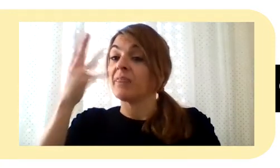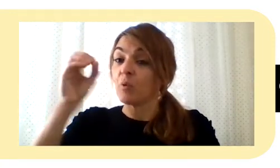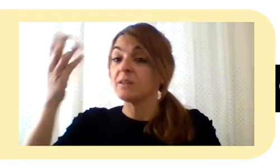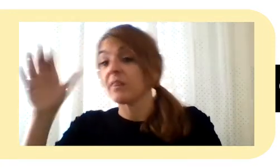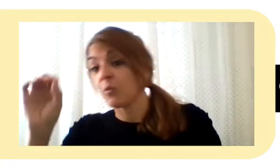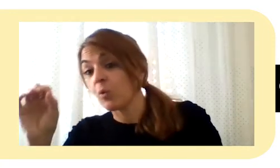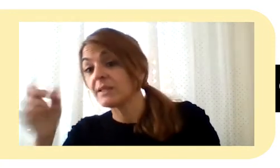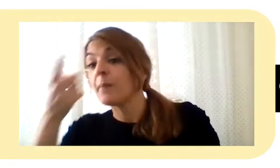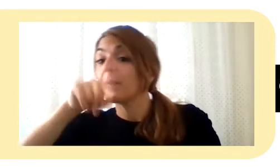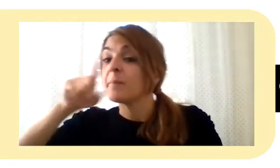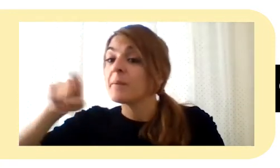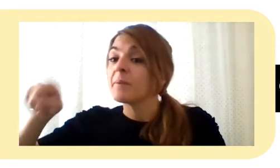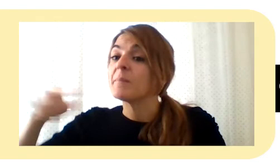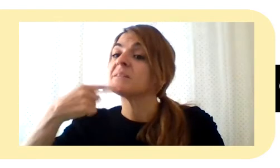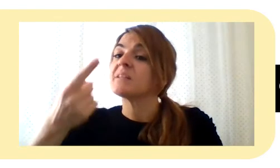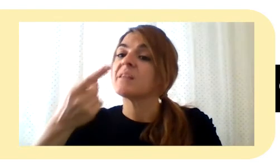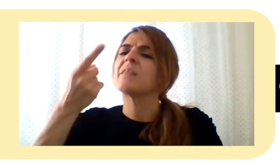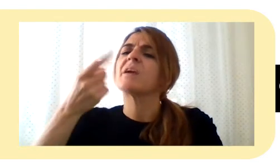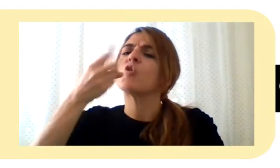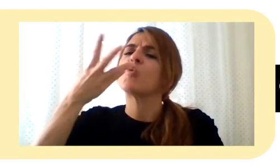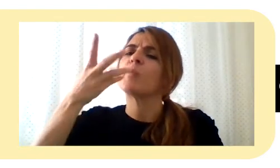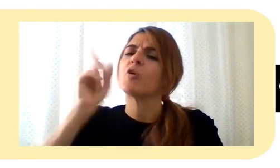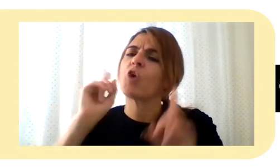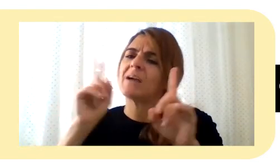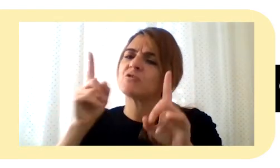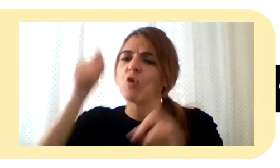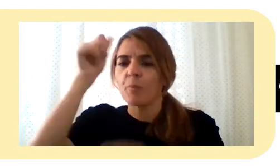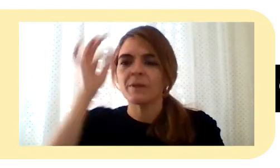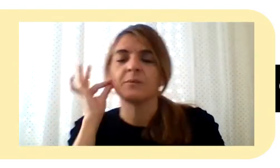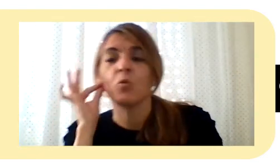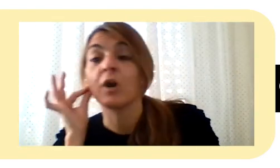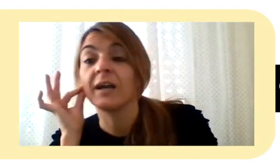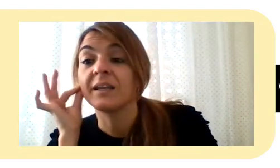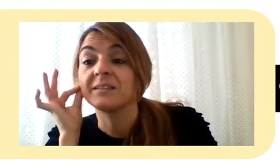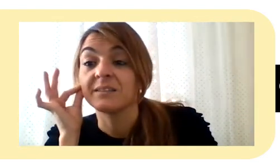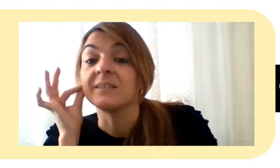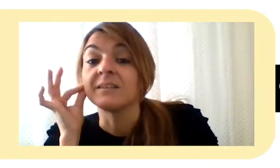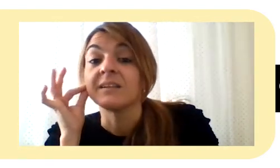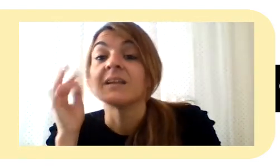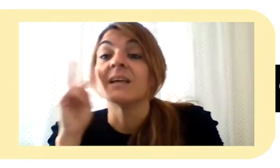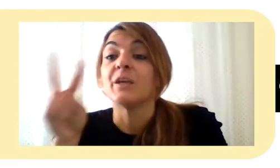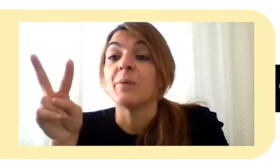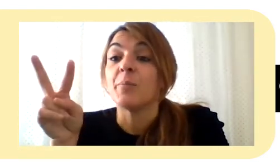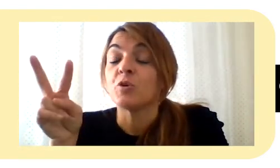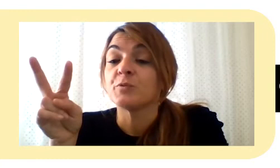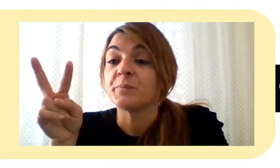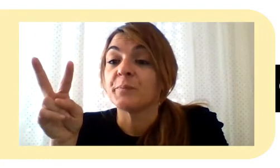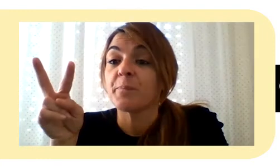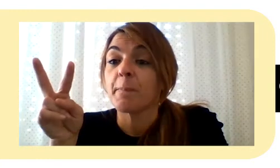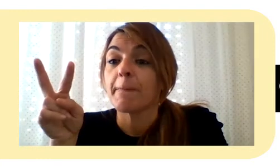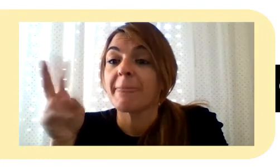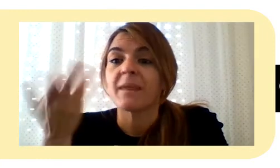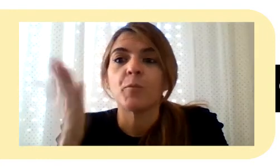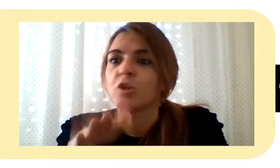mensualmente se dice número de casos de hombres y de mujeres, pero fijaros qué gran cantidad de fallecimientos hay que no se sabe la